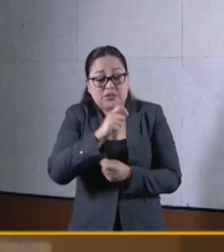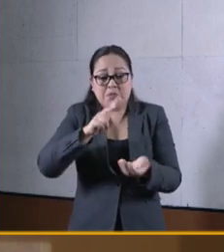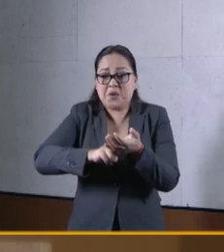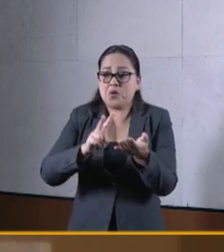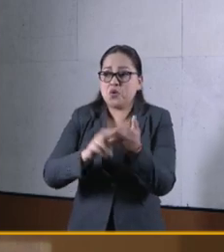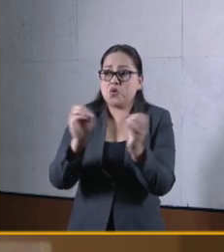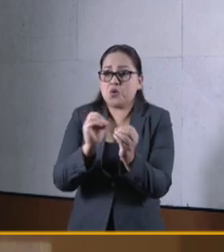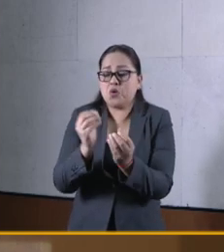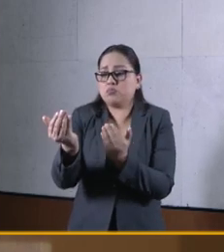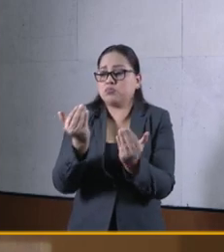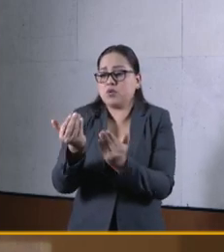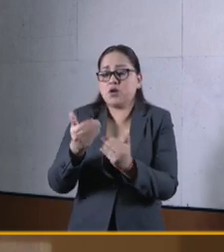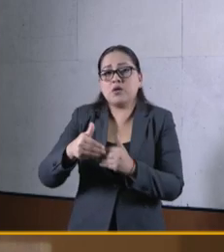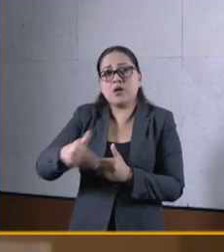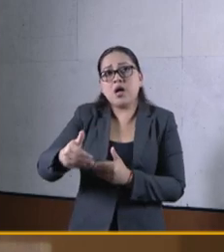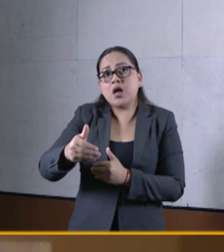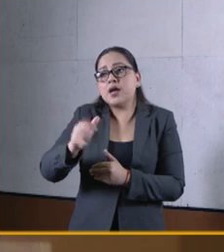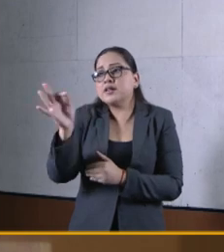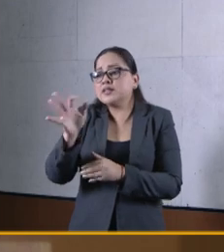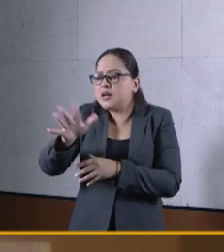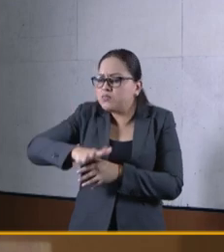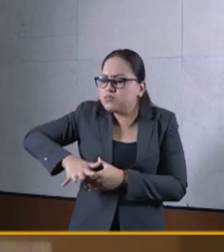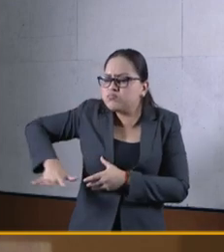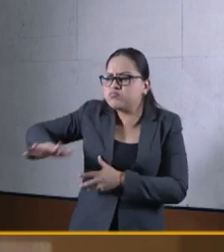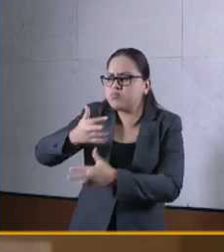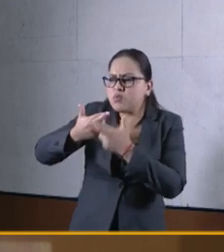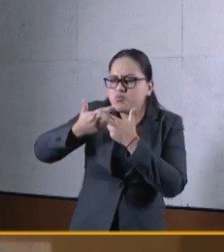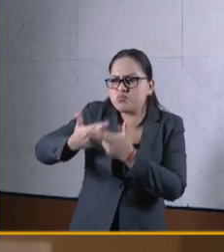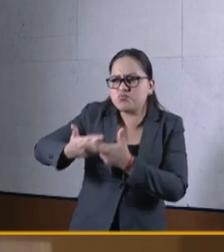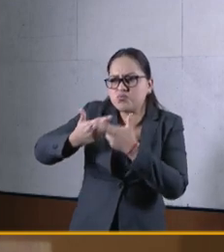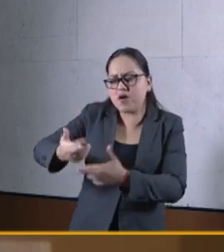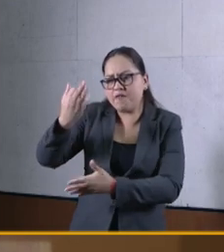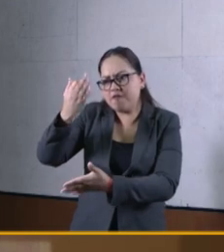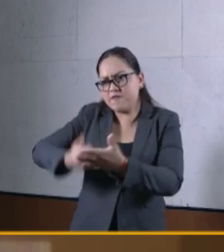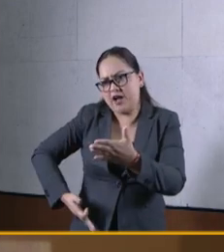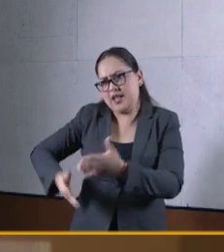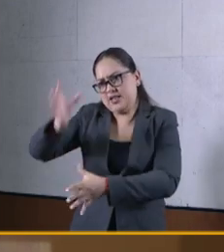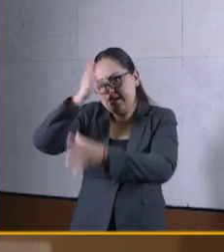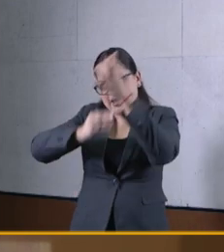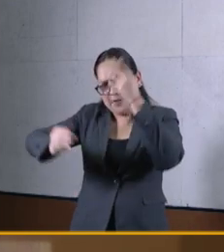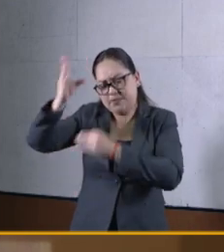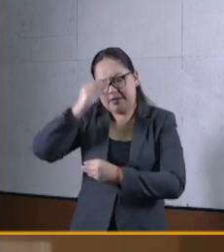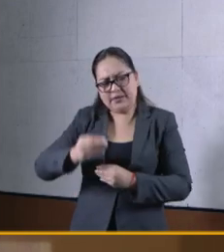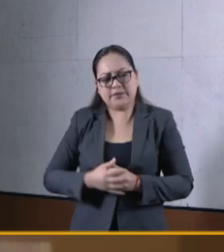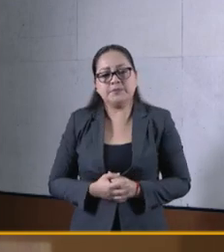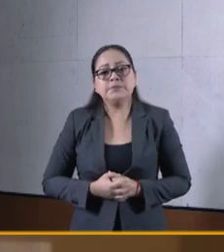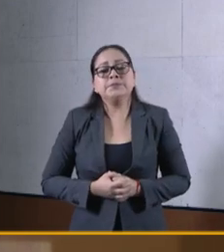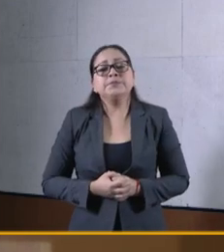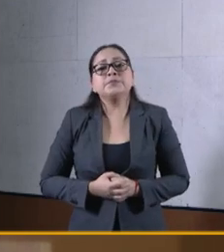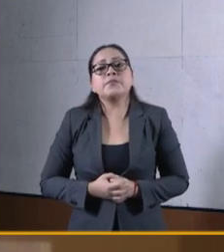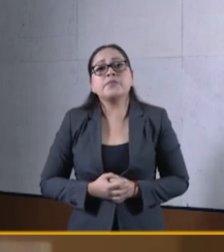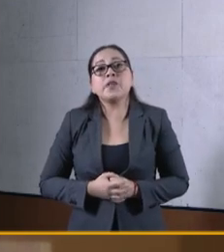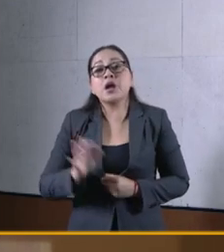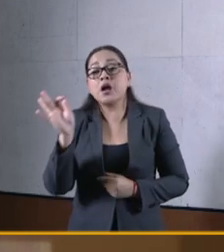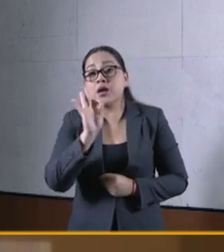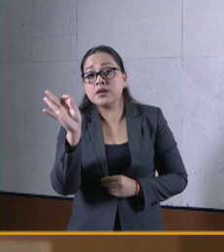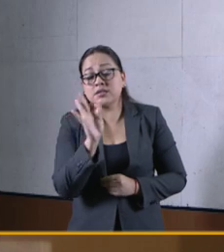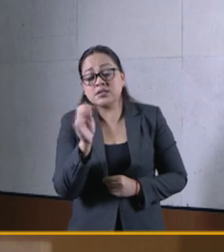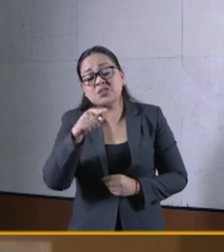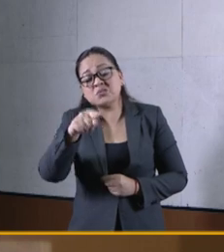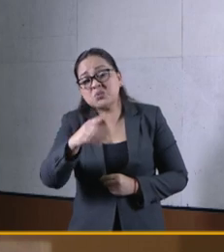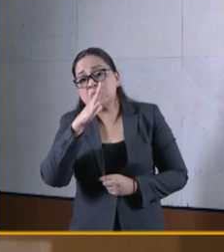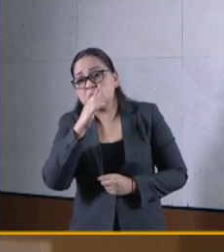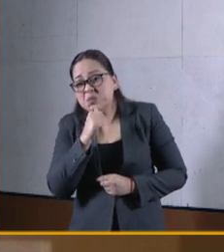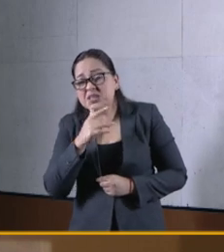valor comparado con lo que ignoro y no les espero aprender dijo descartes cuando sientas que ya no puedes más